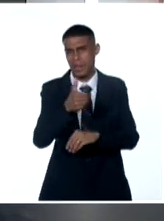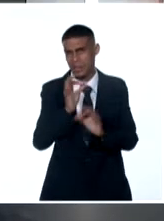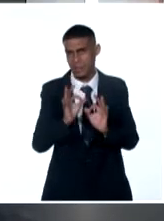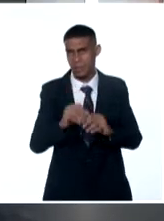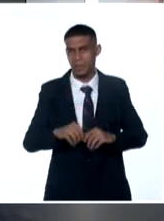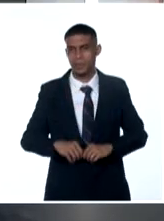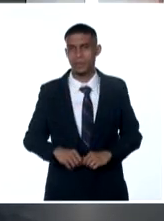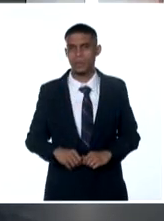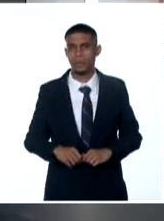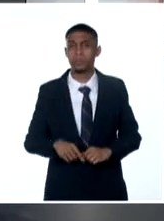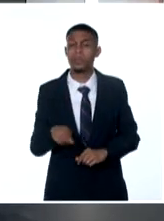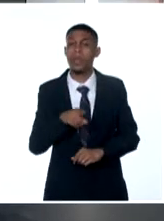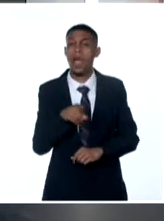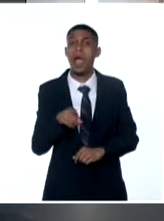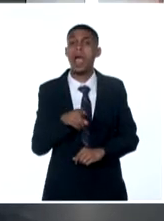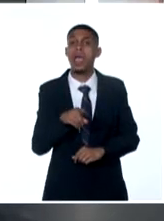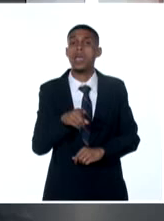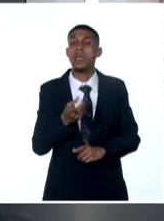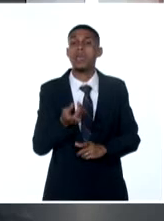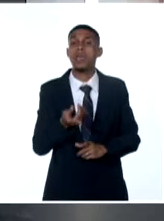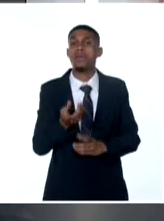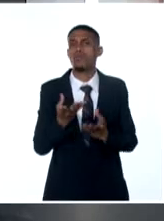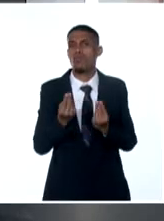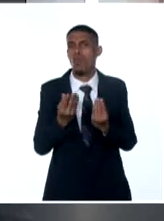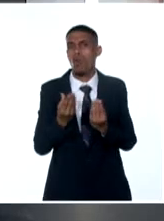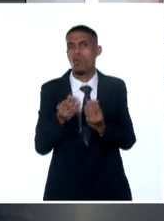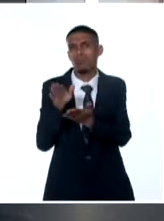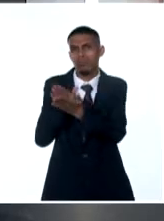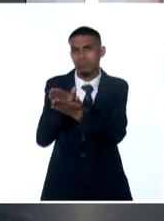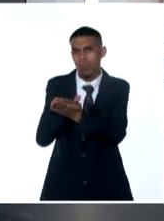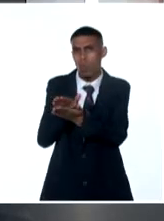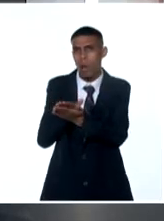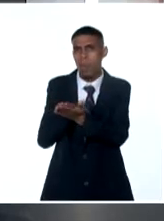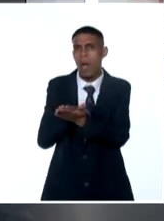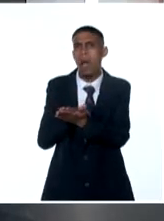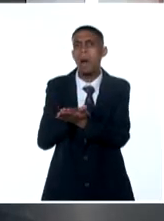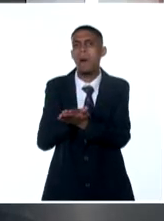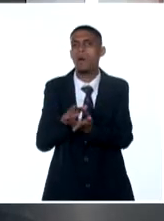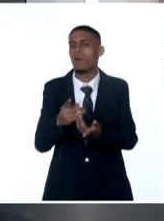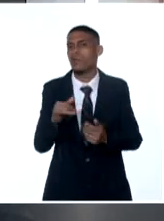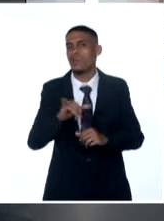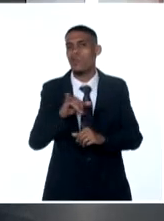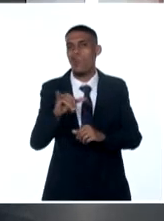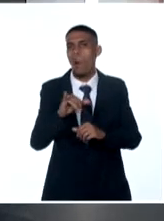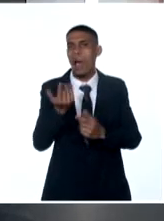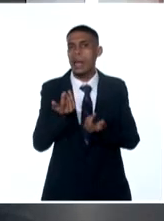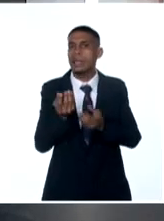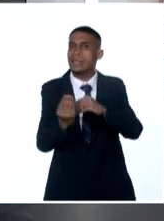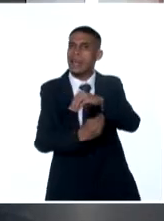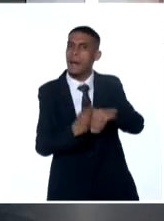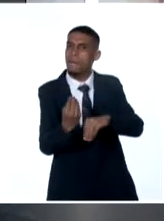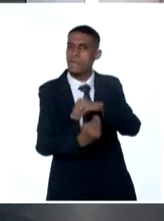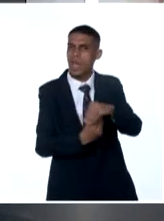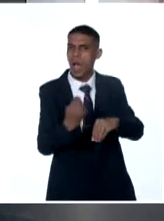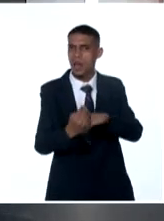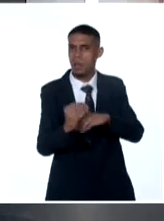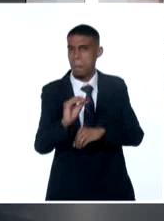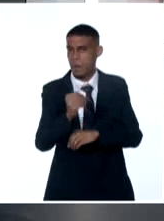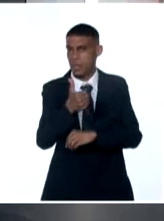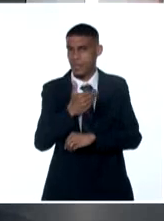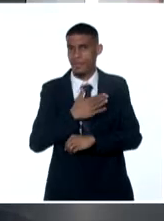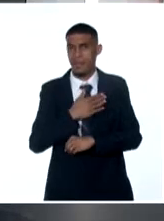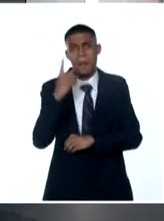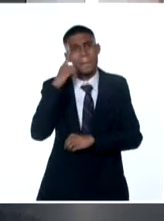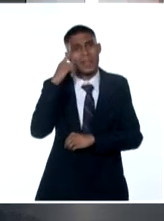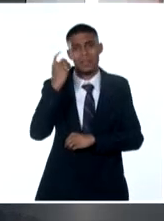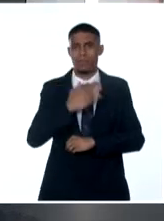oportunidad de las fuerzas más conservadoras de irle encima otra vez, como en sus dorados años neoliberales, dorados